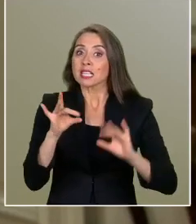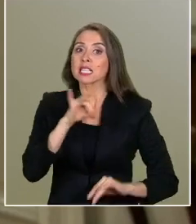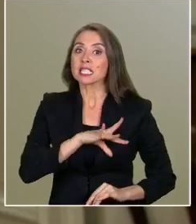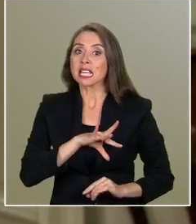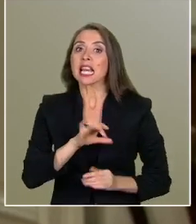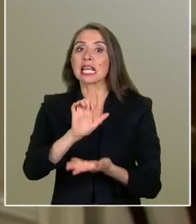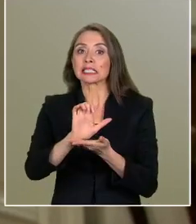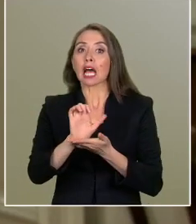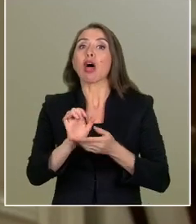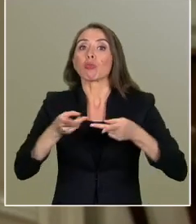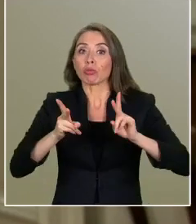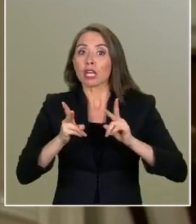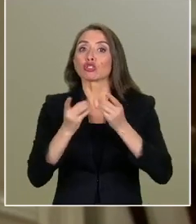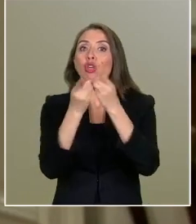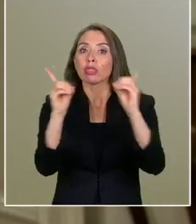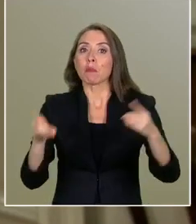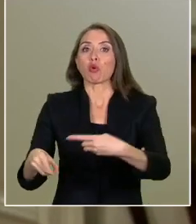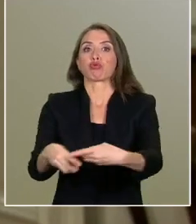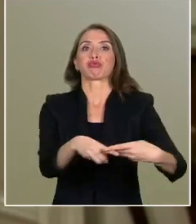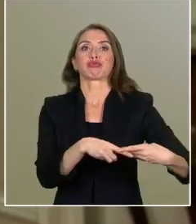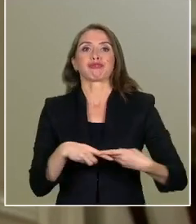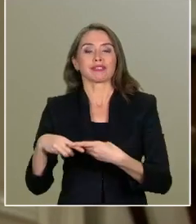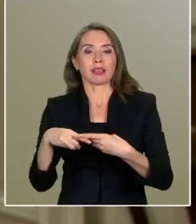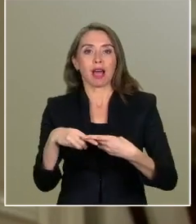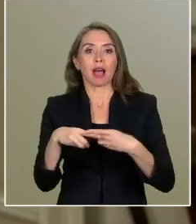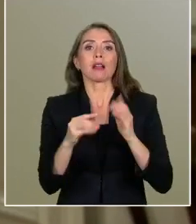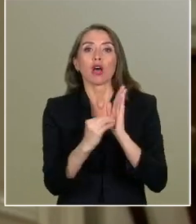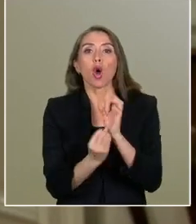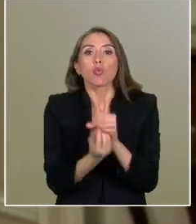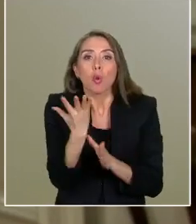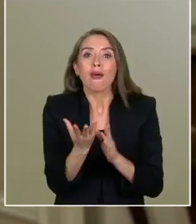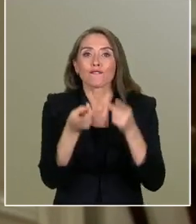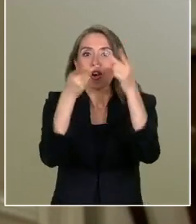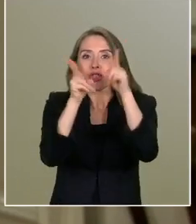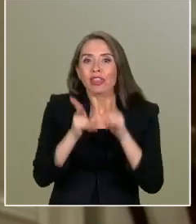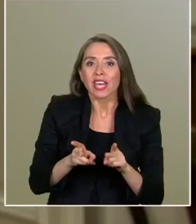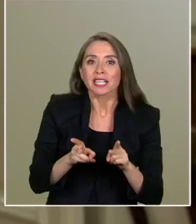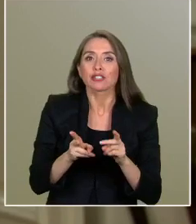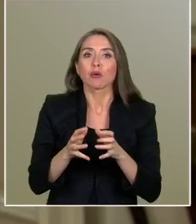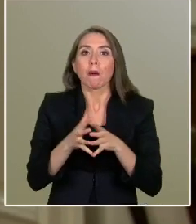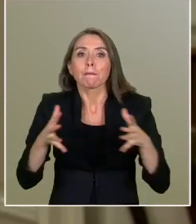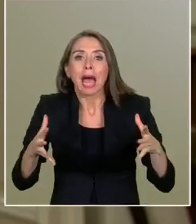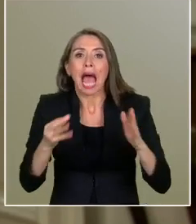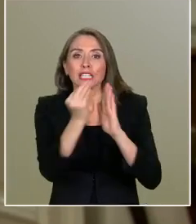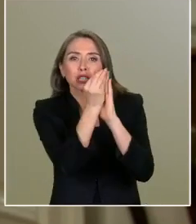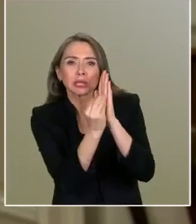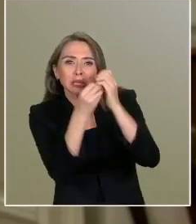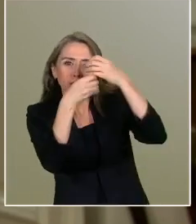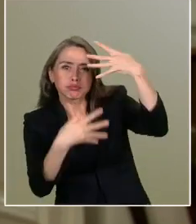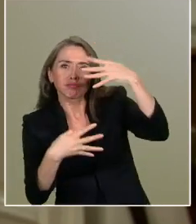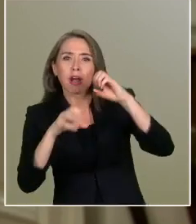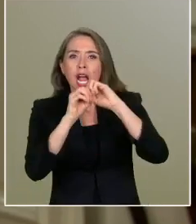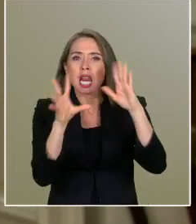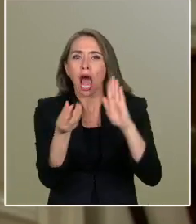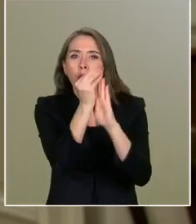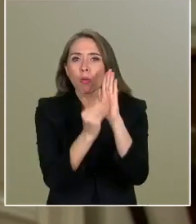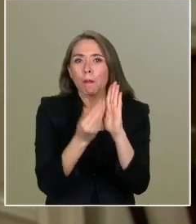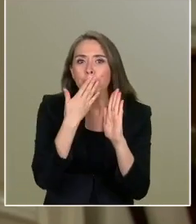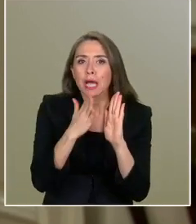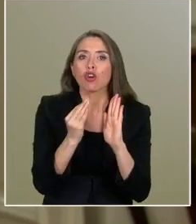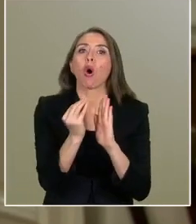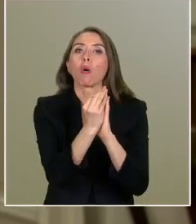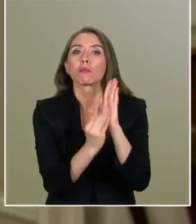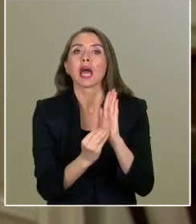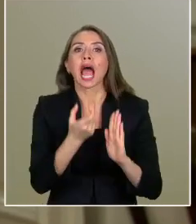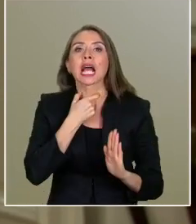derecho democrático y social en consecuencia establece nuevos derechos y amplía aclara perfecciona y garantiza los